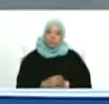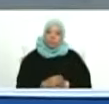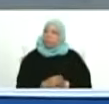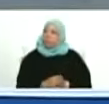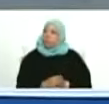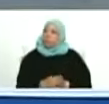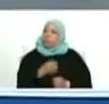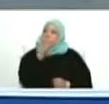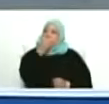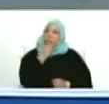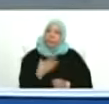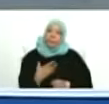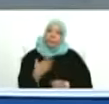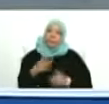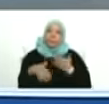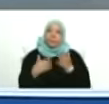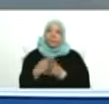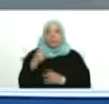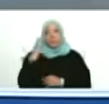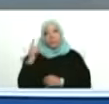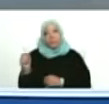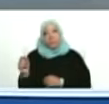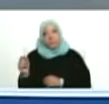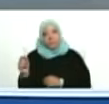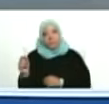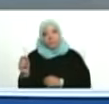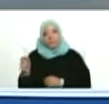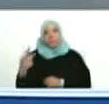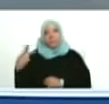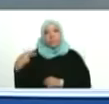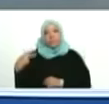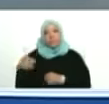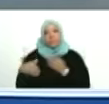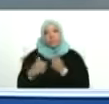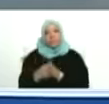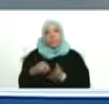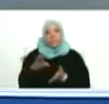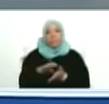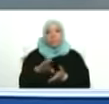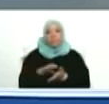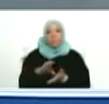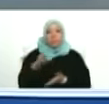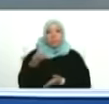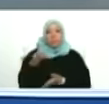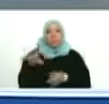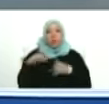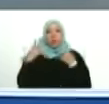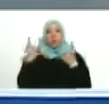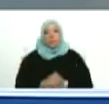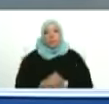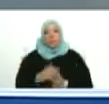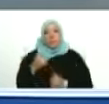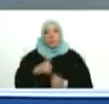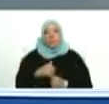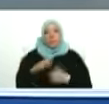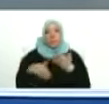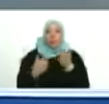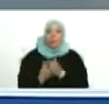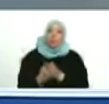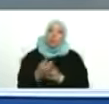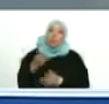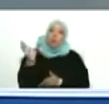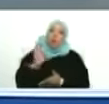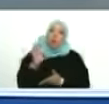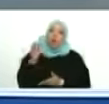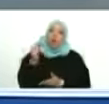Bueno, vámonos desde Tejerías hasta Ciudad Caribia. Hugo Chávez por Ciudad